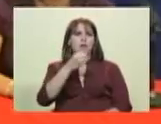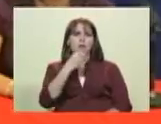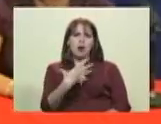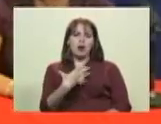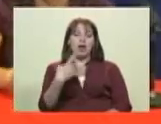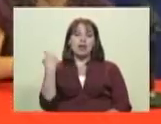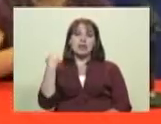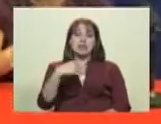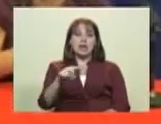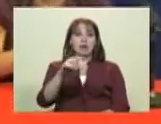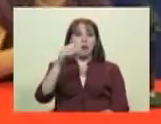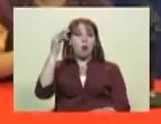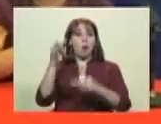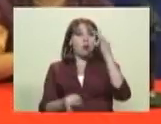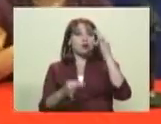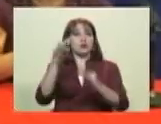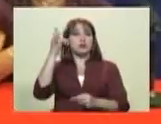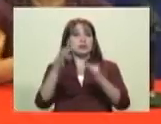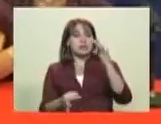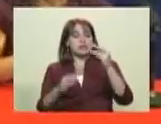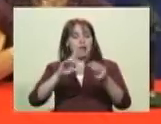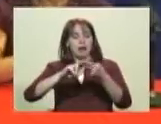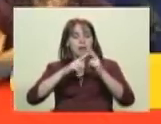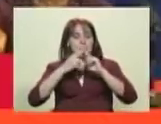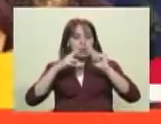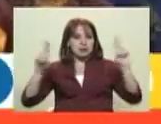justicia, tenemos paz.